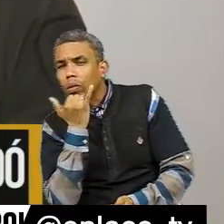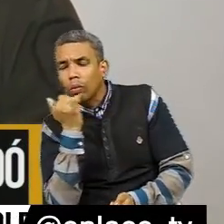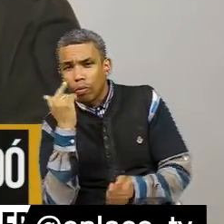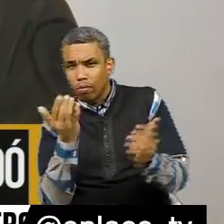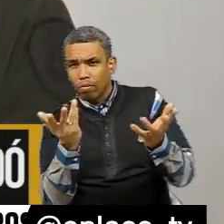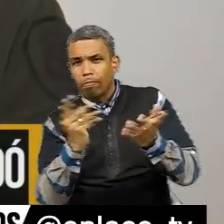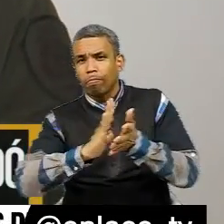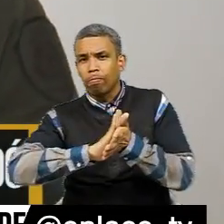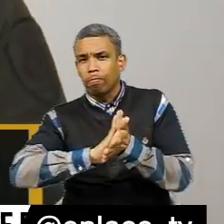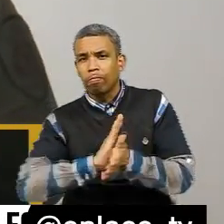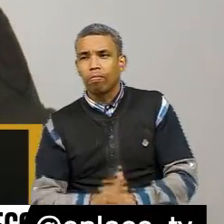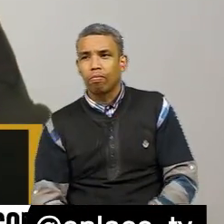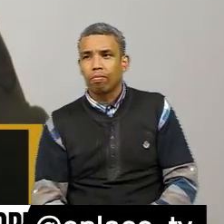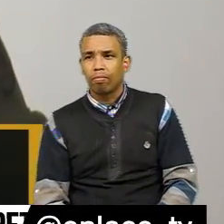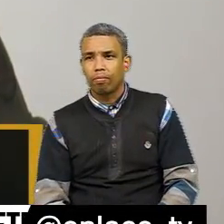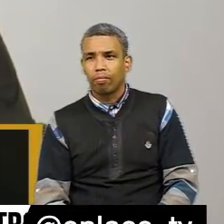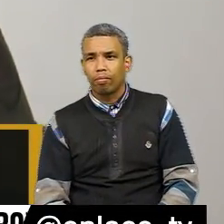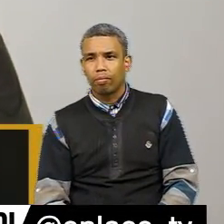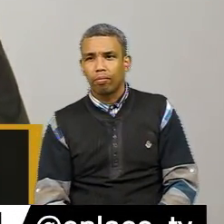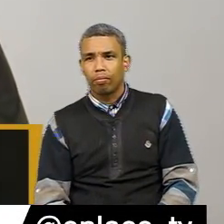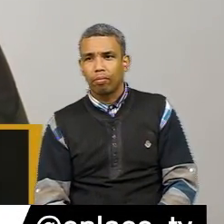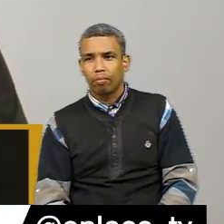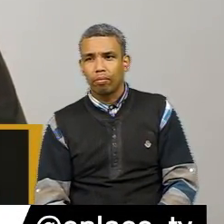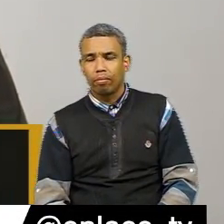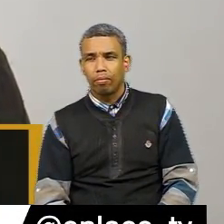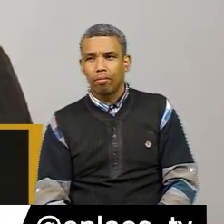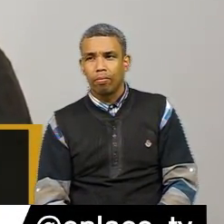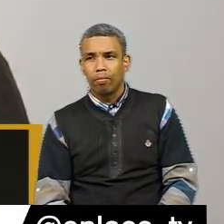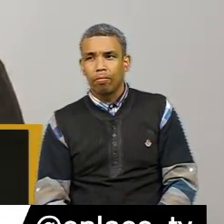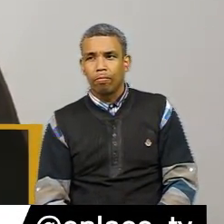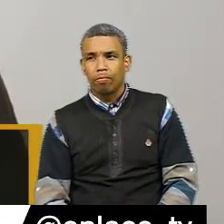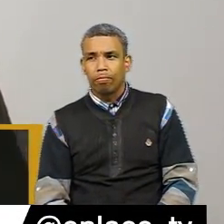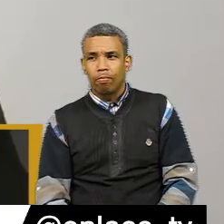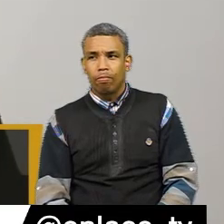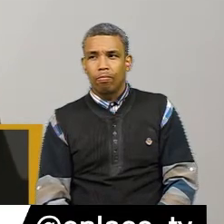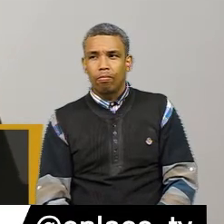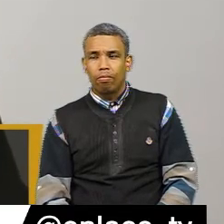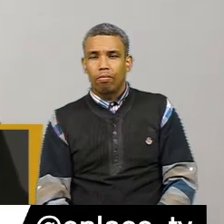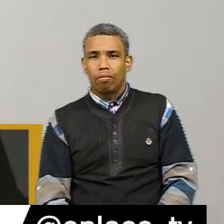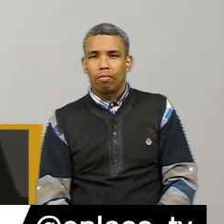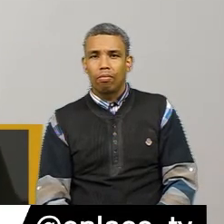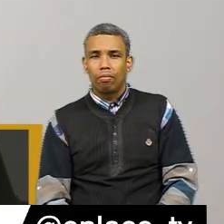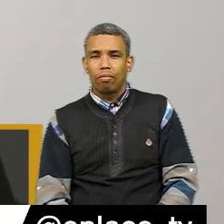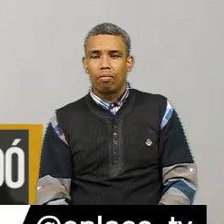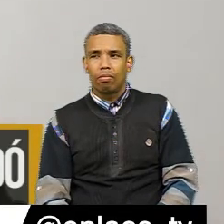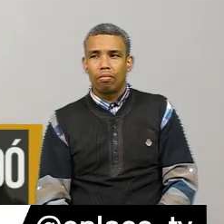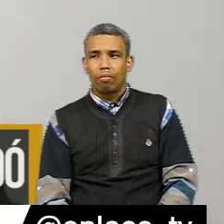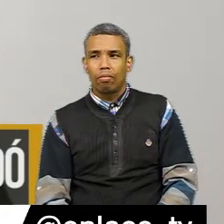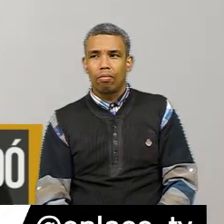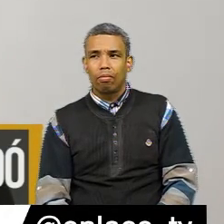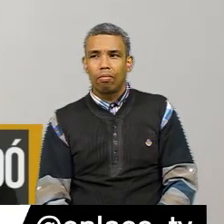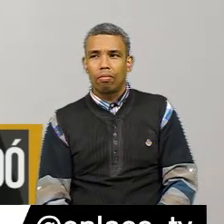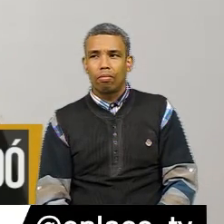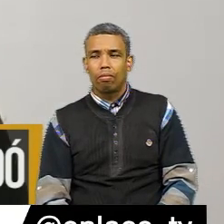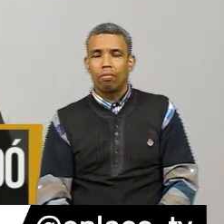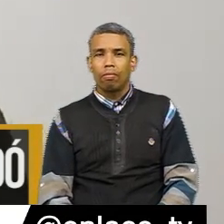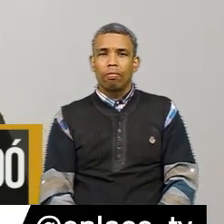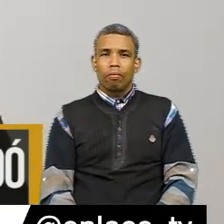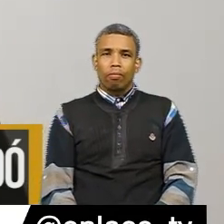vecina municipalidad. Bueno, buenos días. Sí, se presentó un hecho lamentable de la muerte de una persona de 31